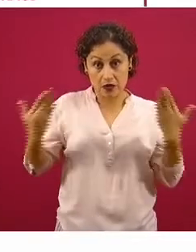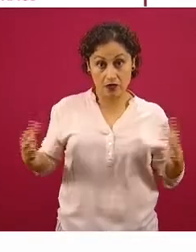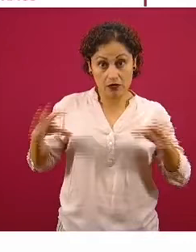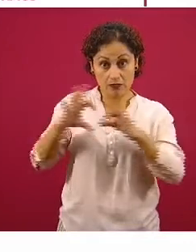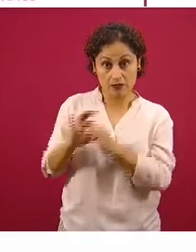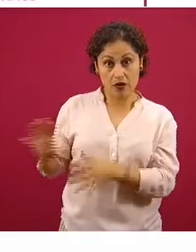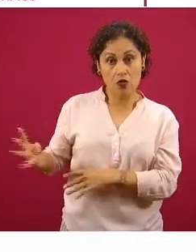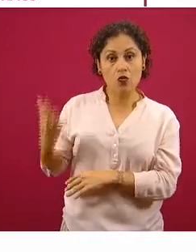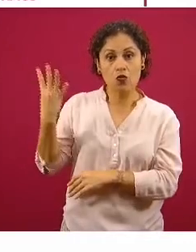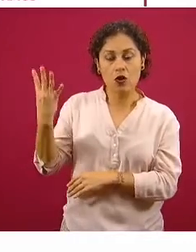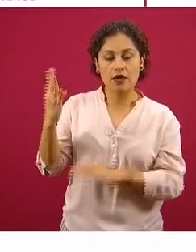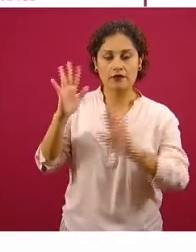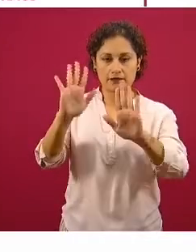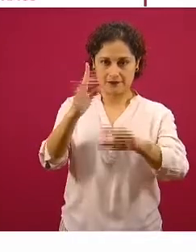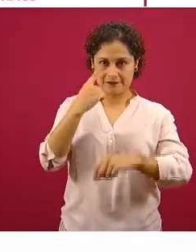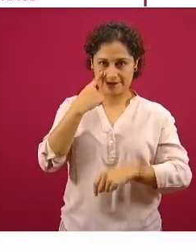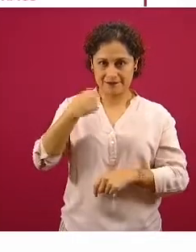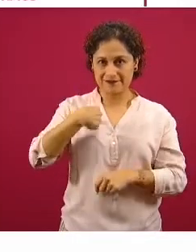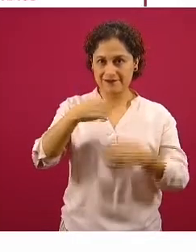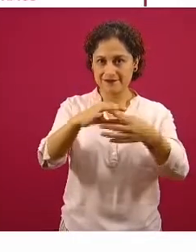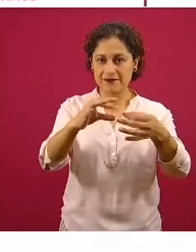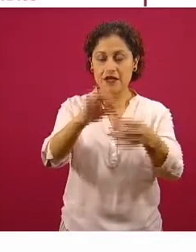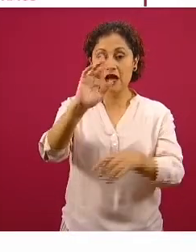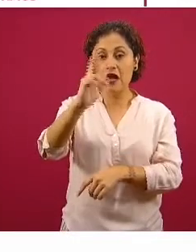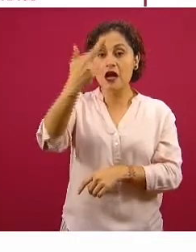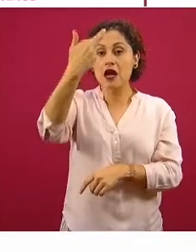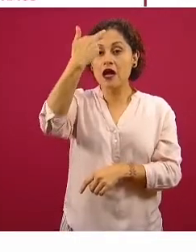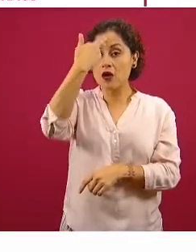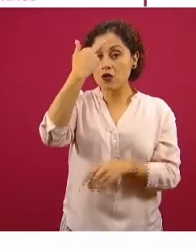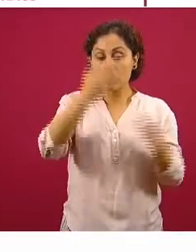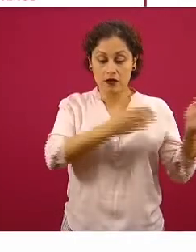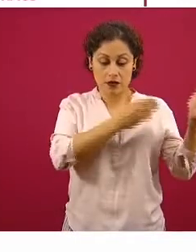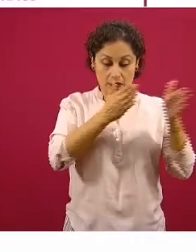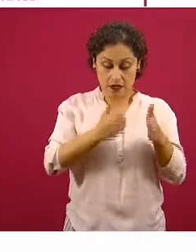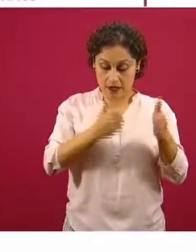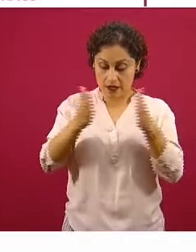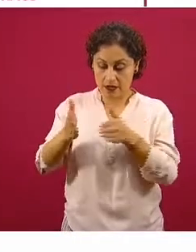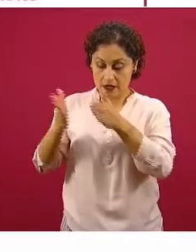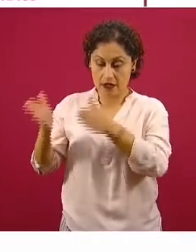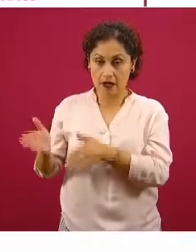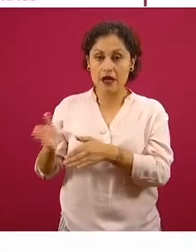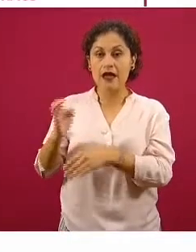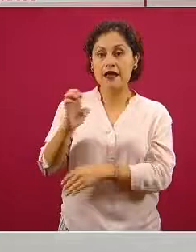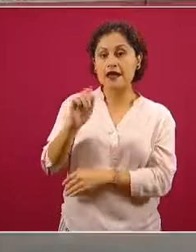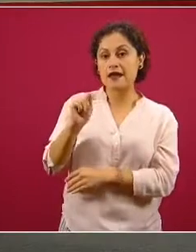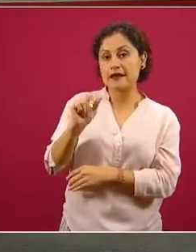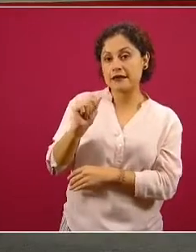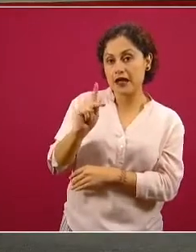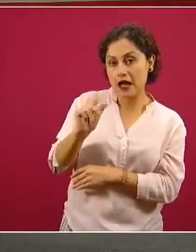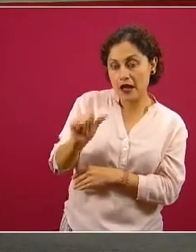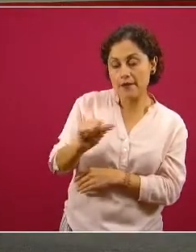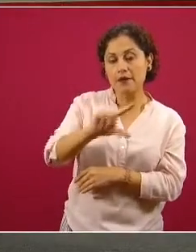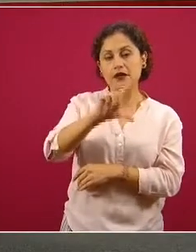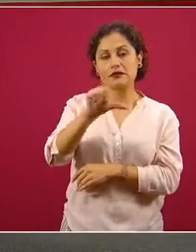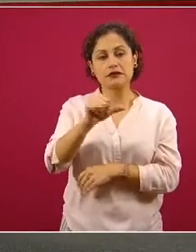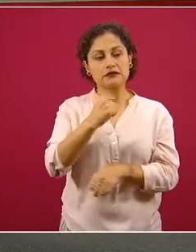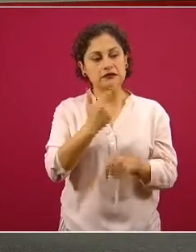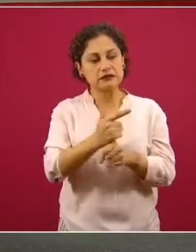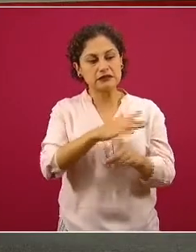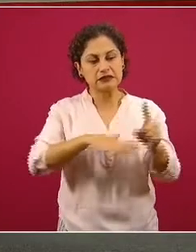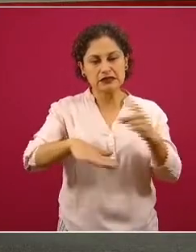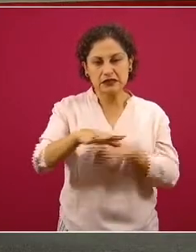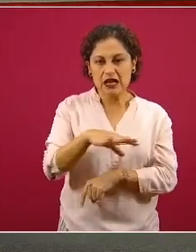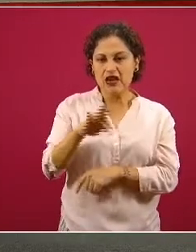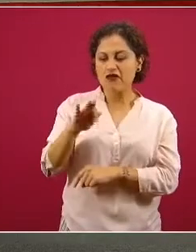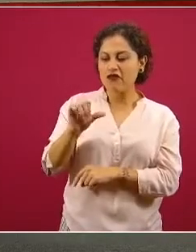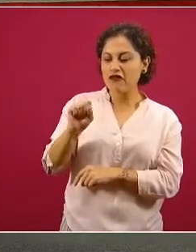etapas. Recordar que las etapas, en su momento le llamamos escenarios, luego se empezó a llamar fases, etapas, ya no importa